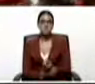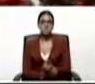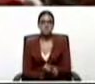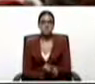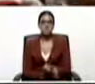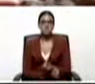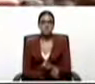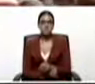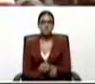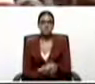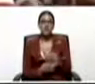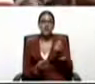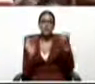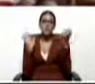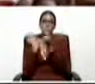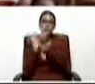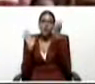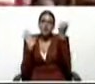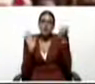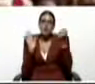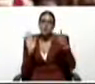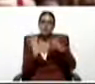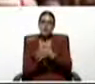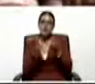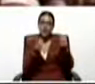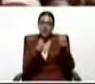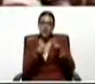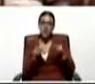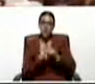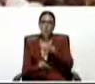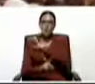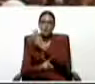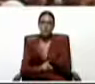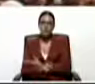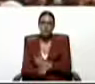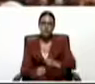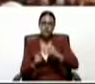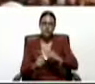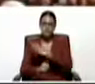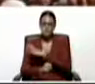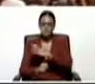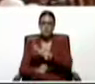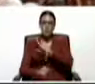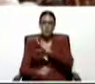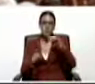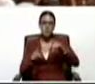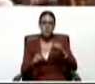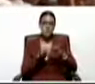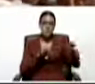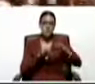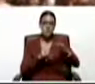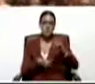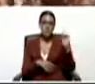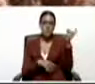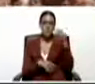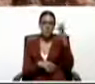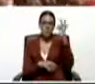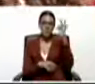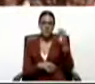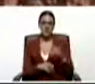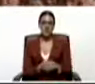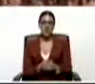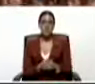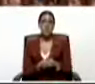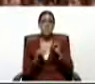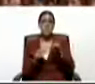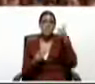que debe marcar la fuerza de este municipio. ¡Que viva el general del pueblo soberano, Ezequiel